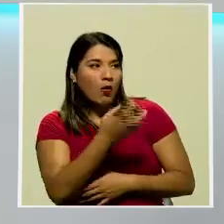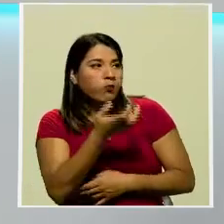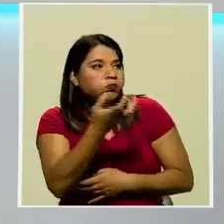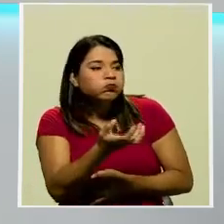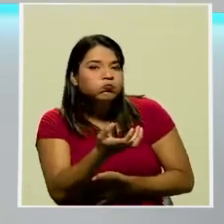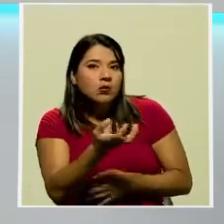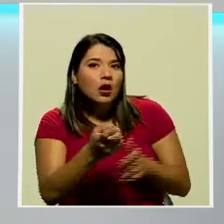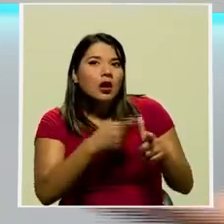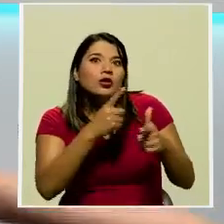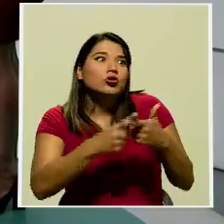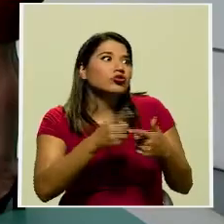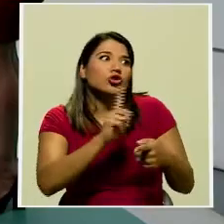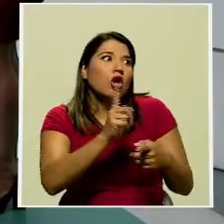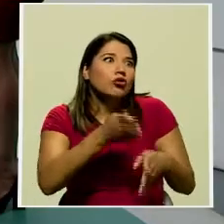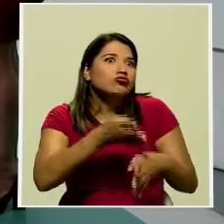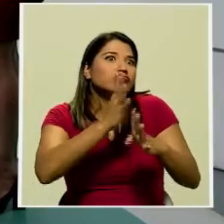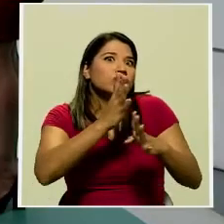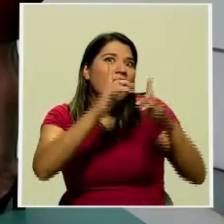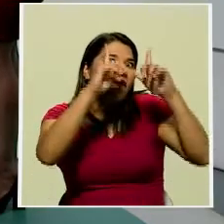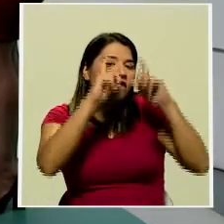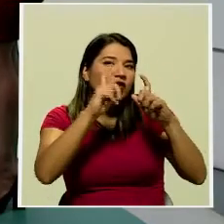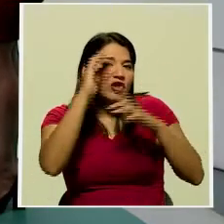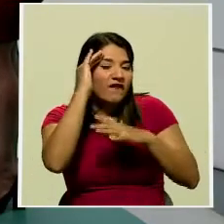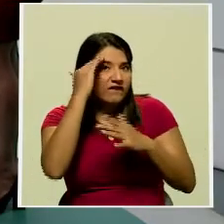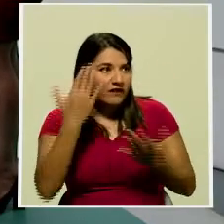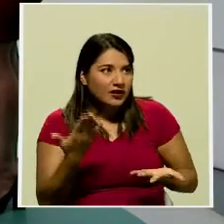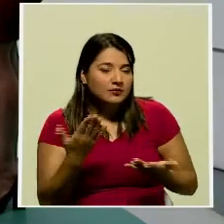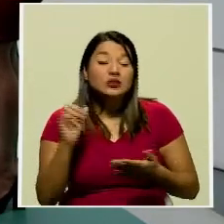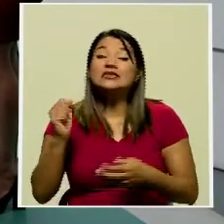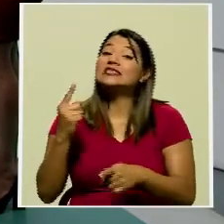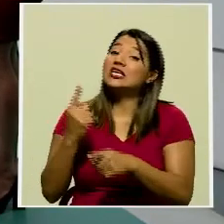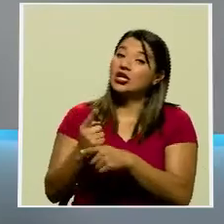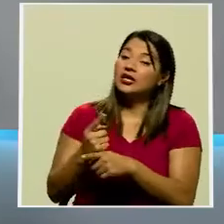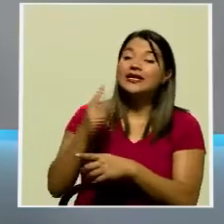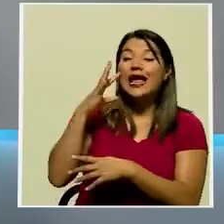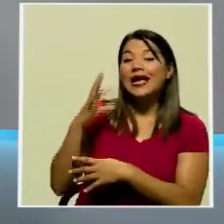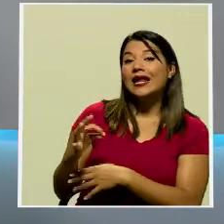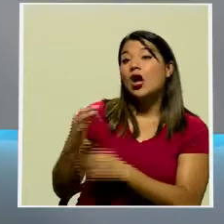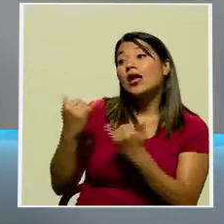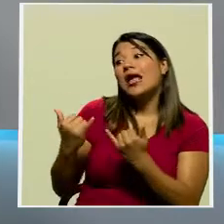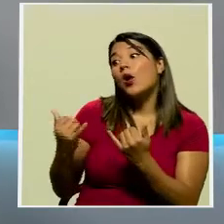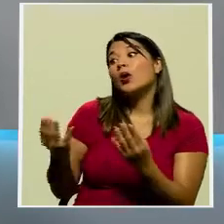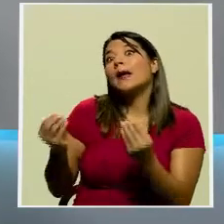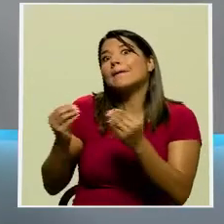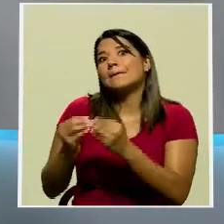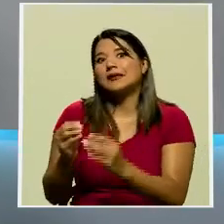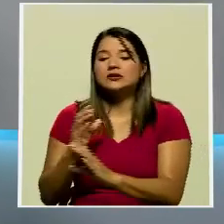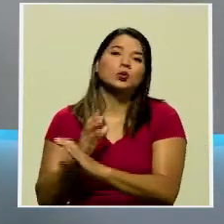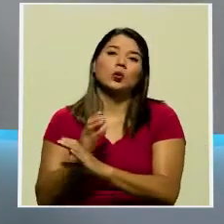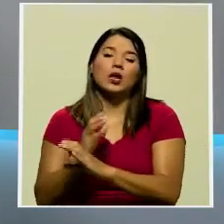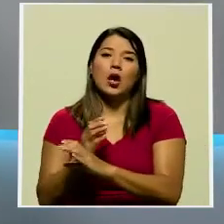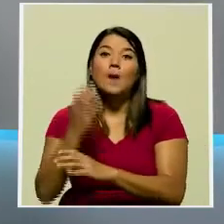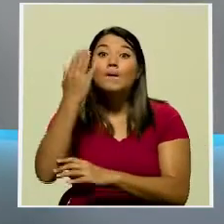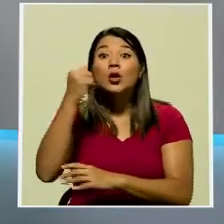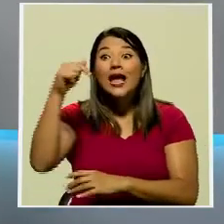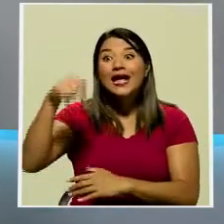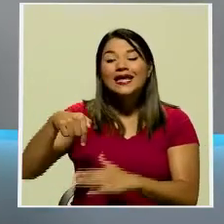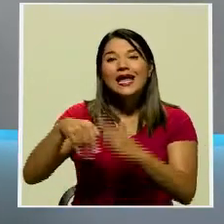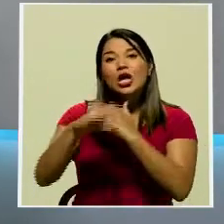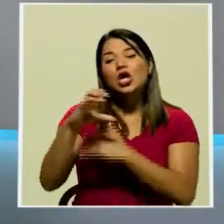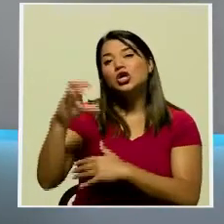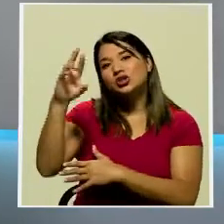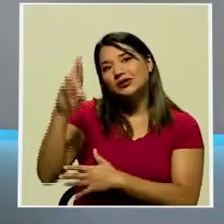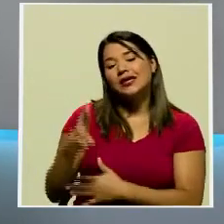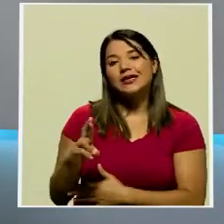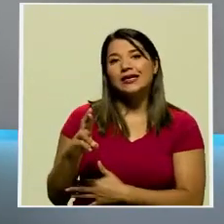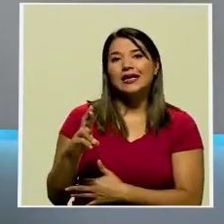Facebook. Exactamente, pero bueno, creo que ahora sí se van a cuidar un poco más los jugadores al respecto, porque aquí en Costa Rica, lamentablemente, pues